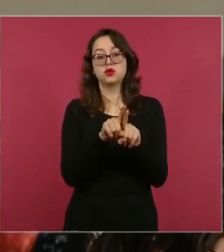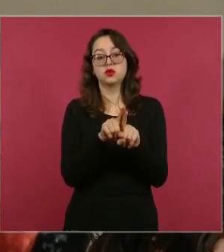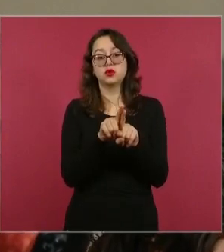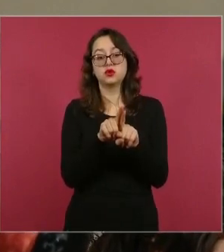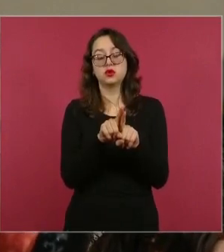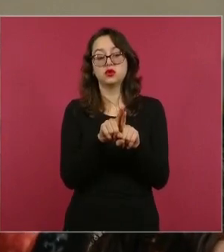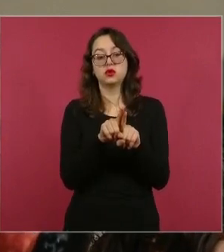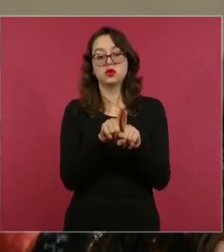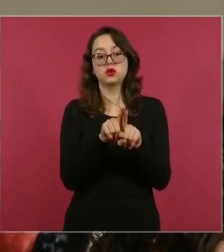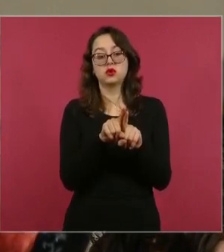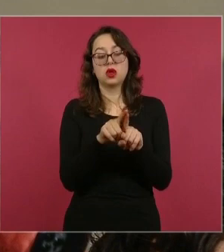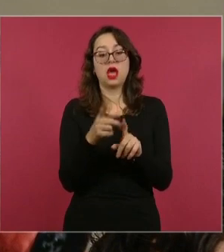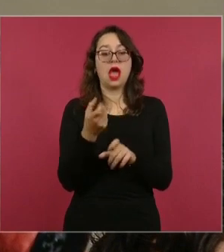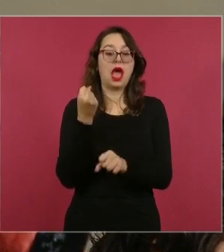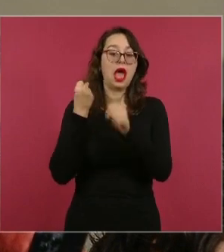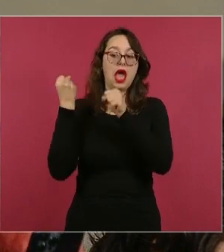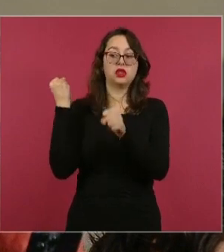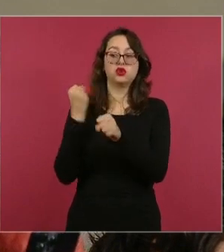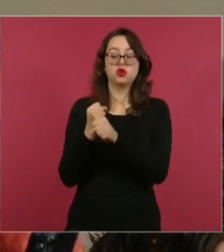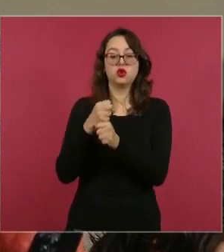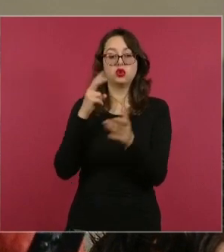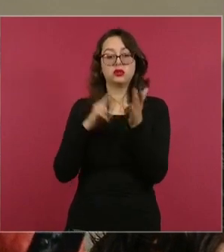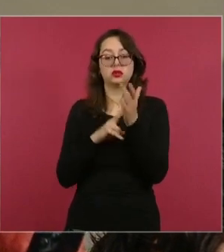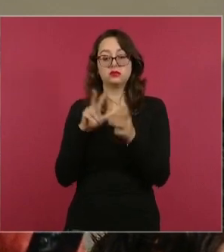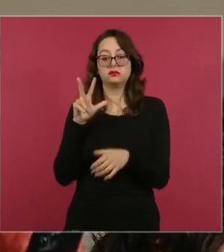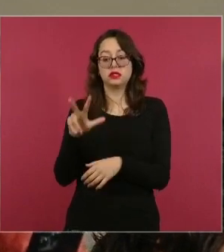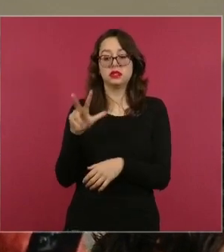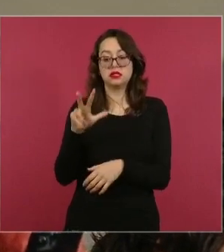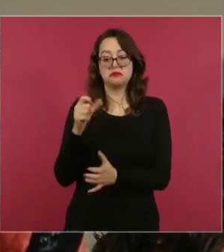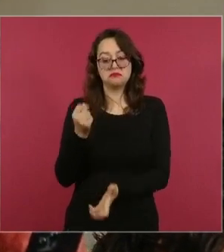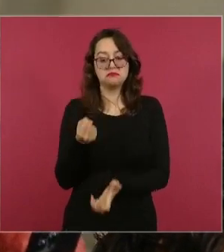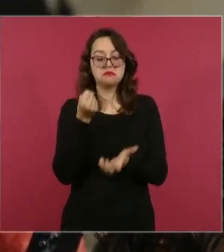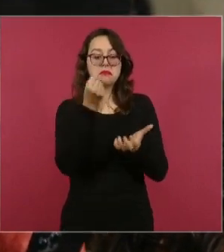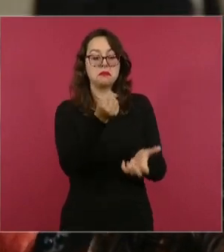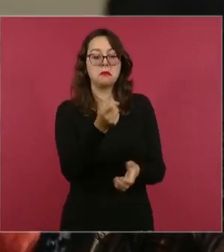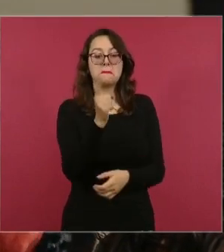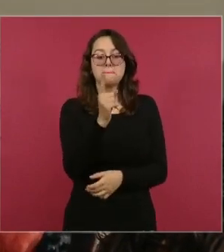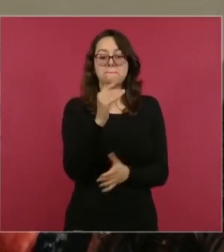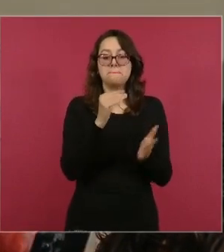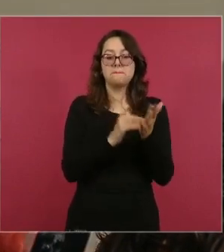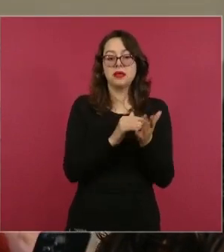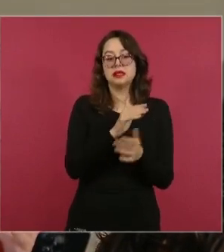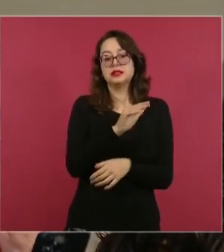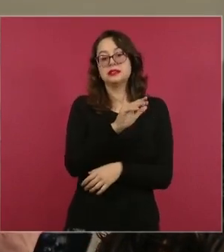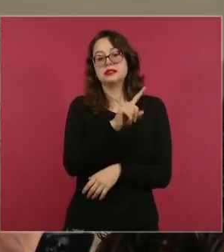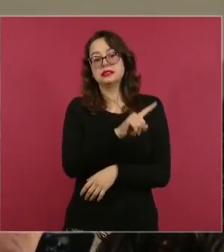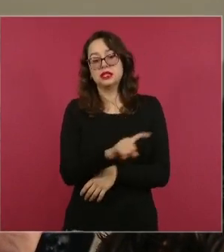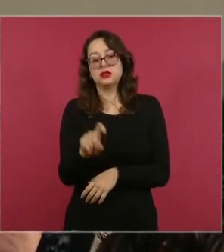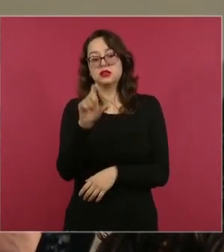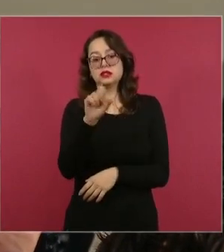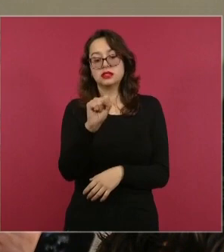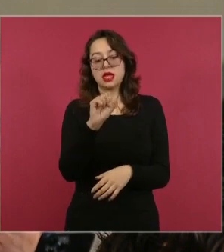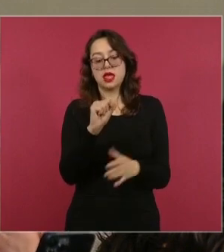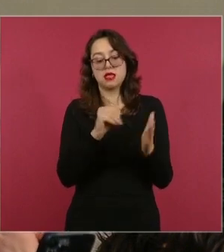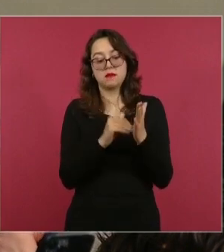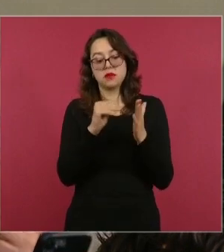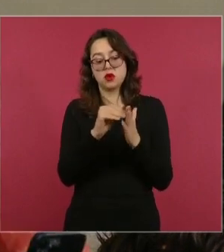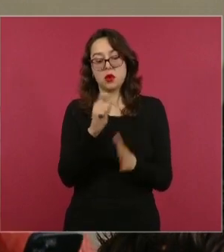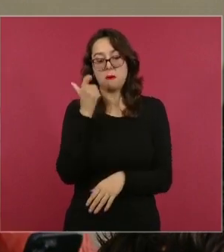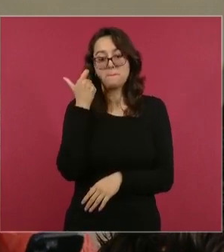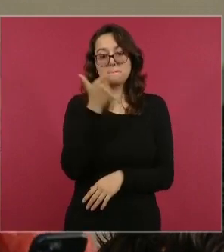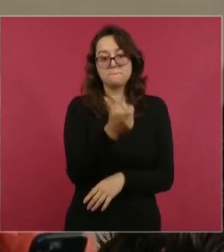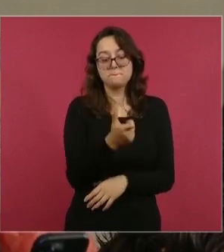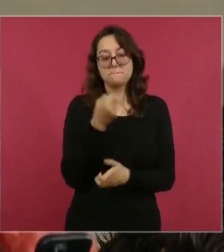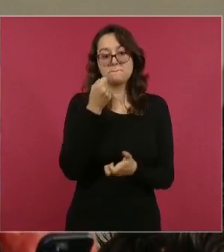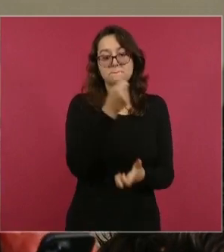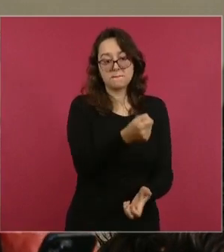comunicación en el 2018 fue de 1160 millones de pesos pero en esas administraciones se